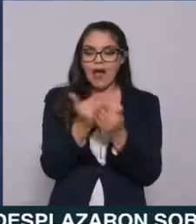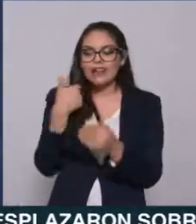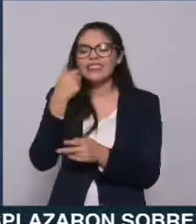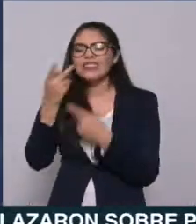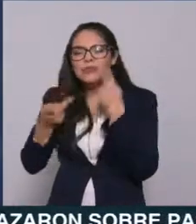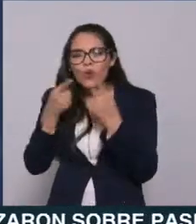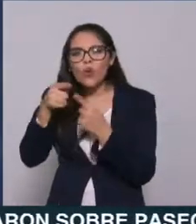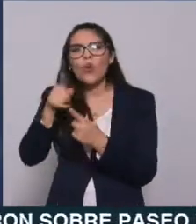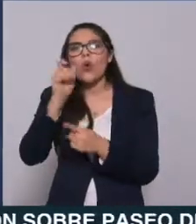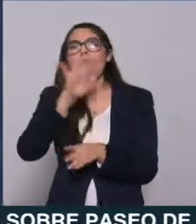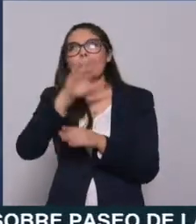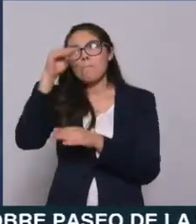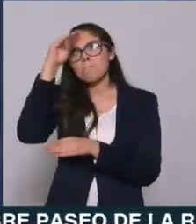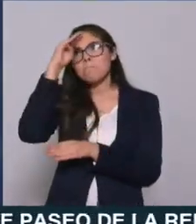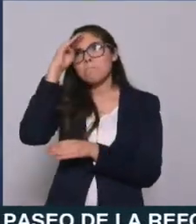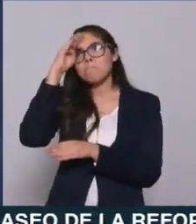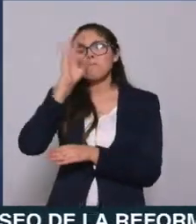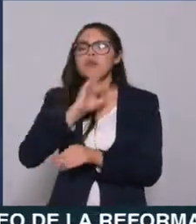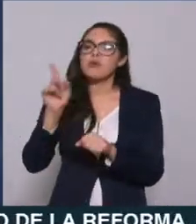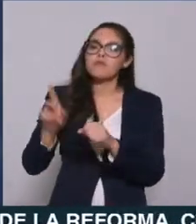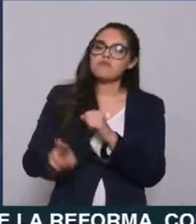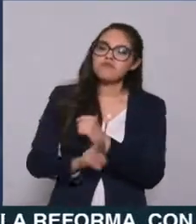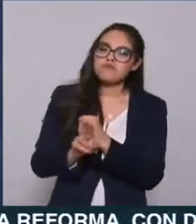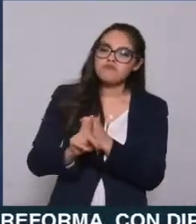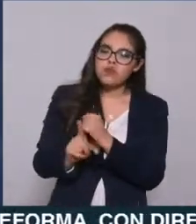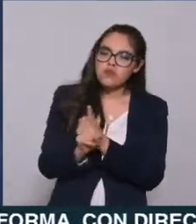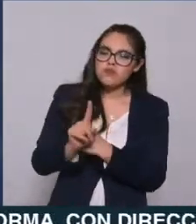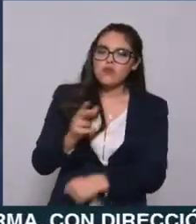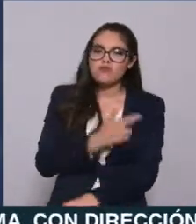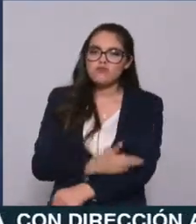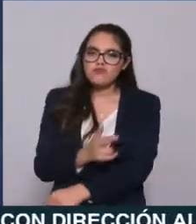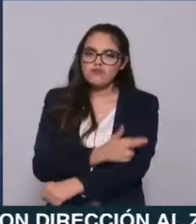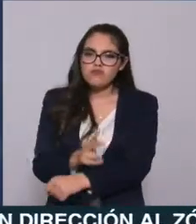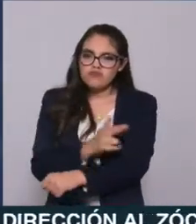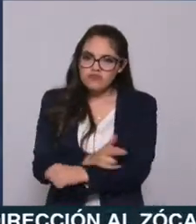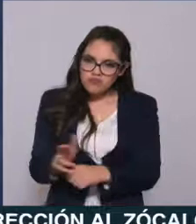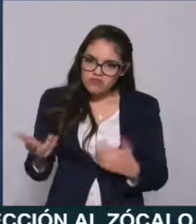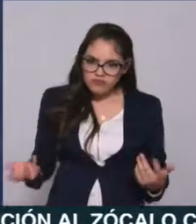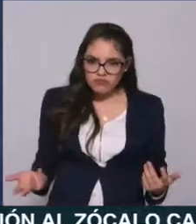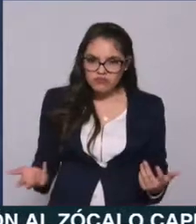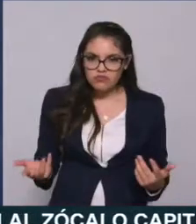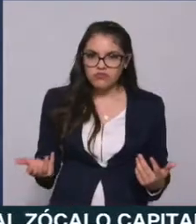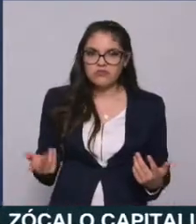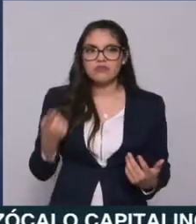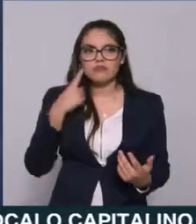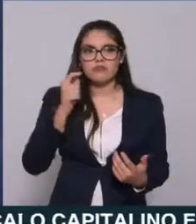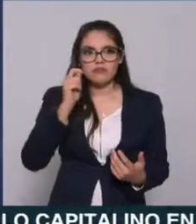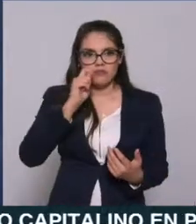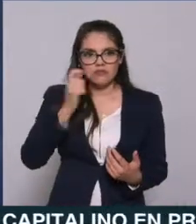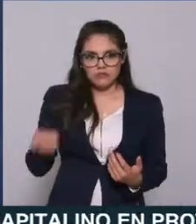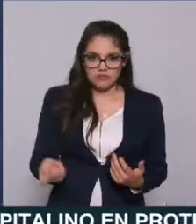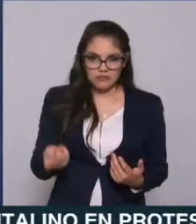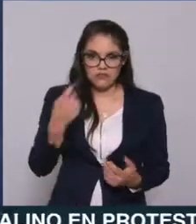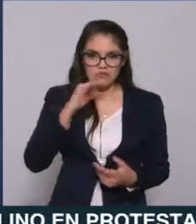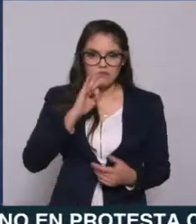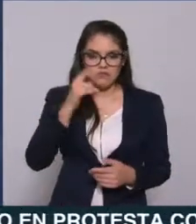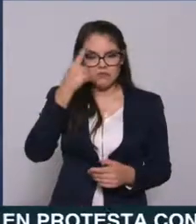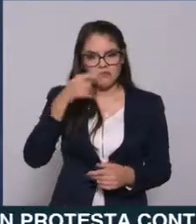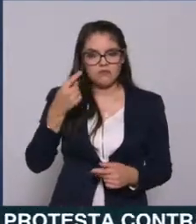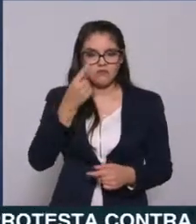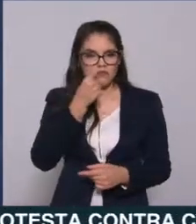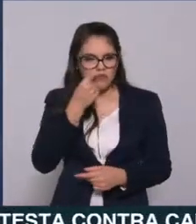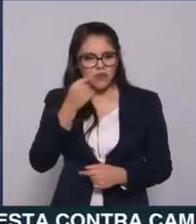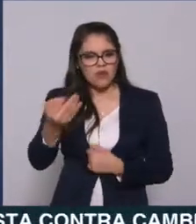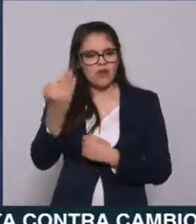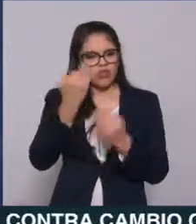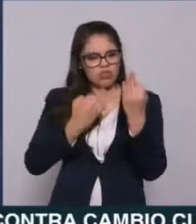es decir, lo que tiene que ver, por ejemplo, seguridad, te dicen la solución. Más patrullas, alumbrado público, más agentes de policía, que me